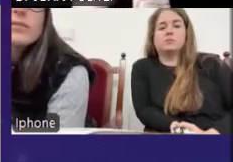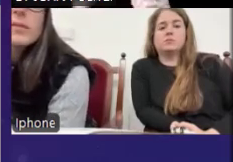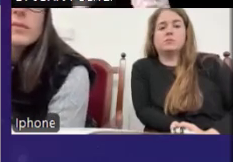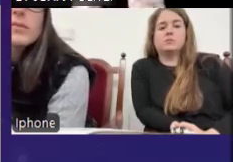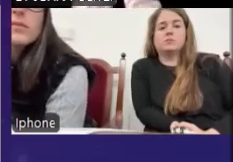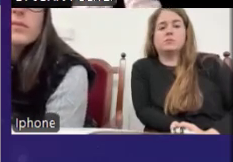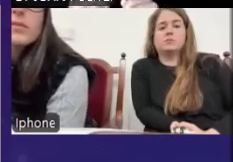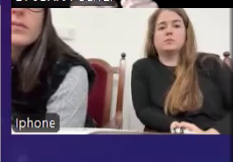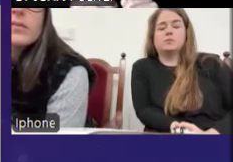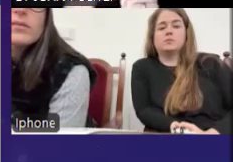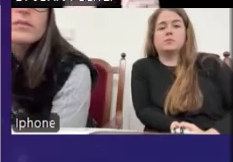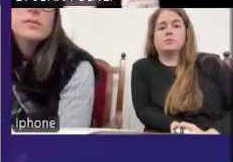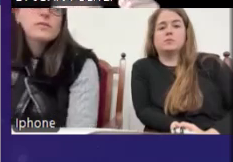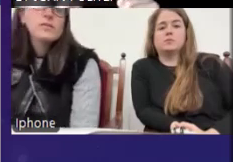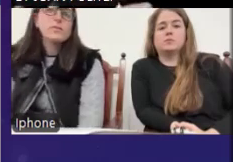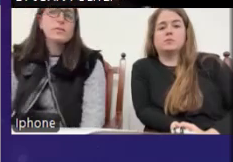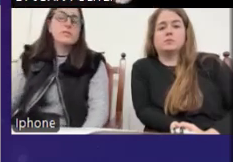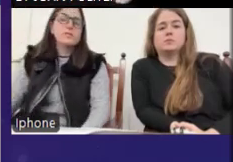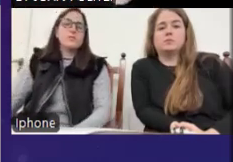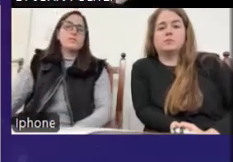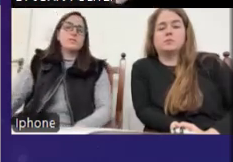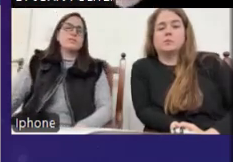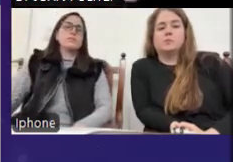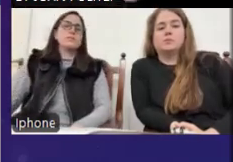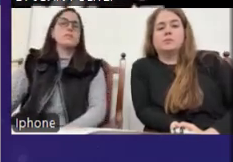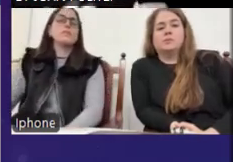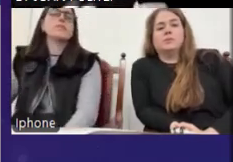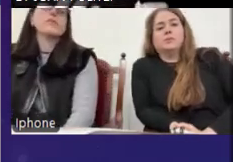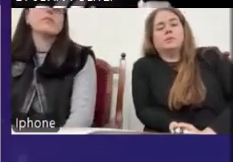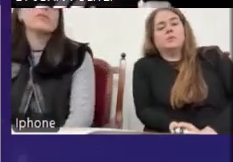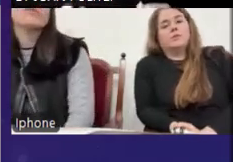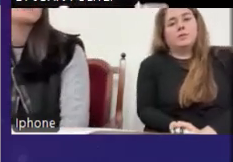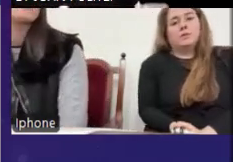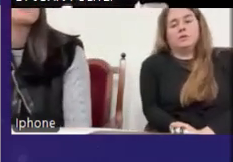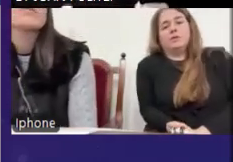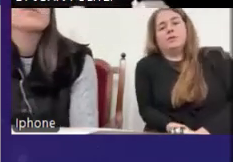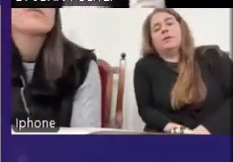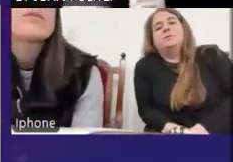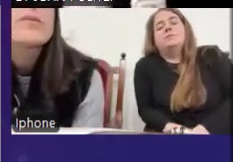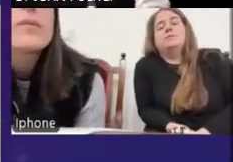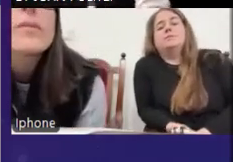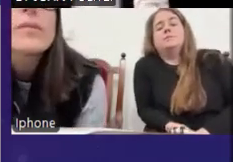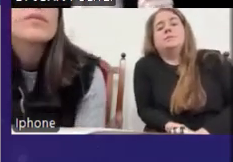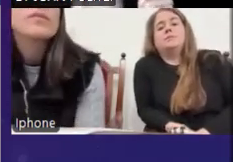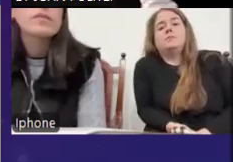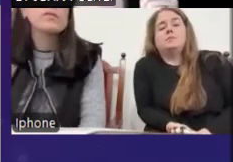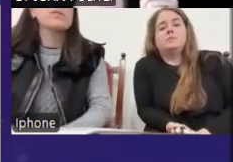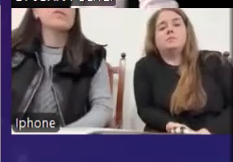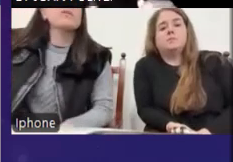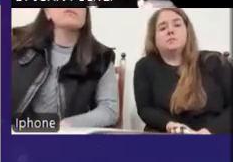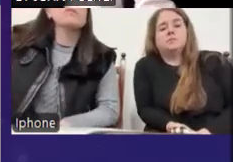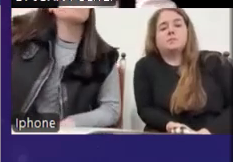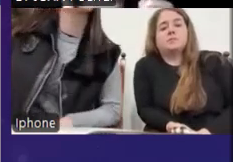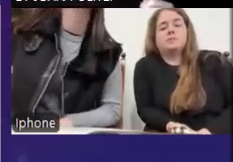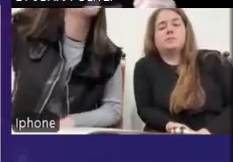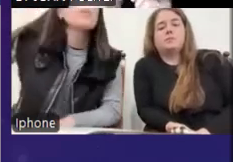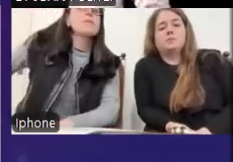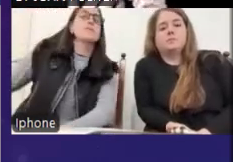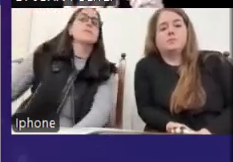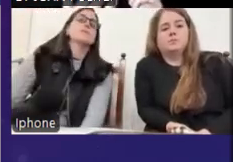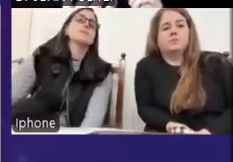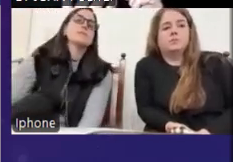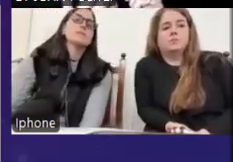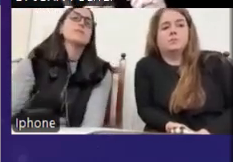fue infectado con el ADN sano, insisto, no hay enfermedad. El hígado va a ser la fábrica permanente